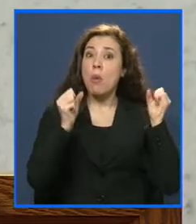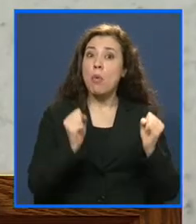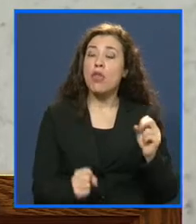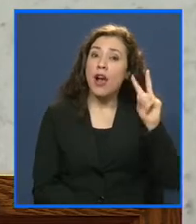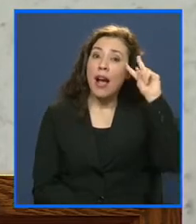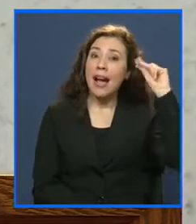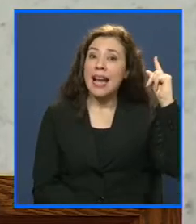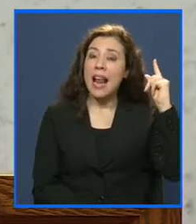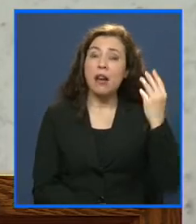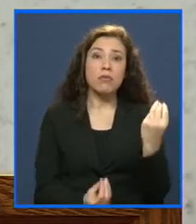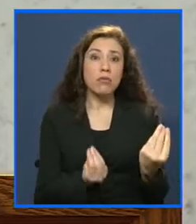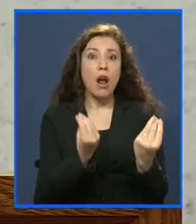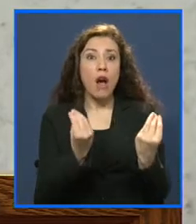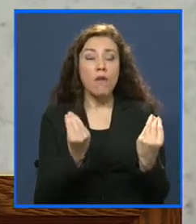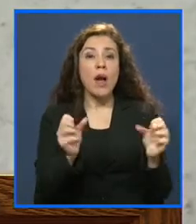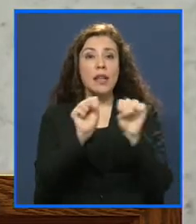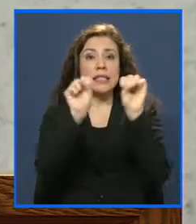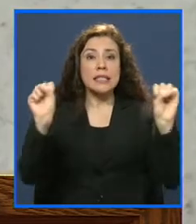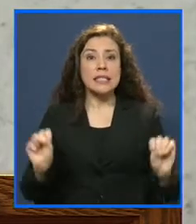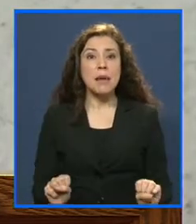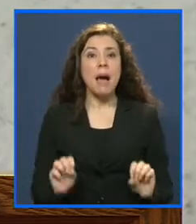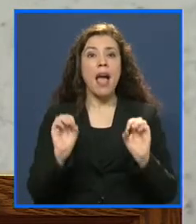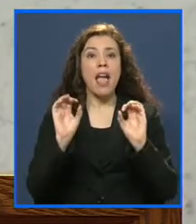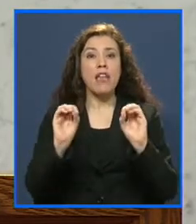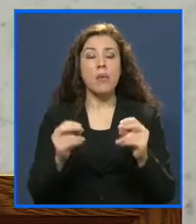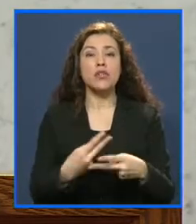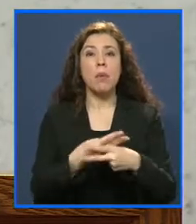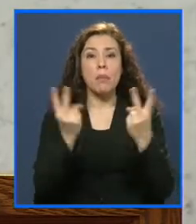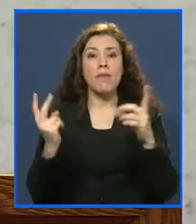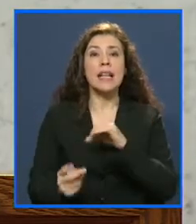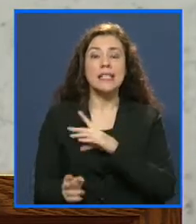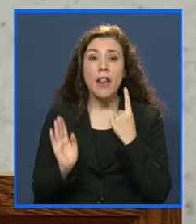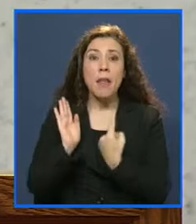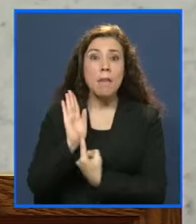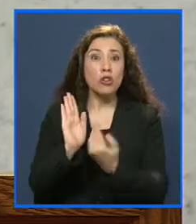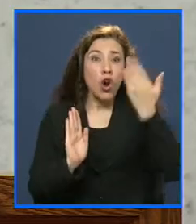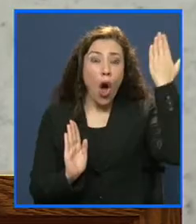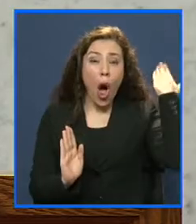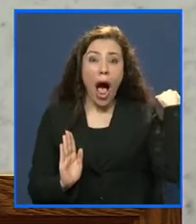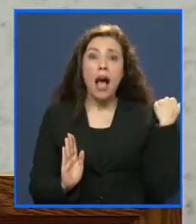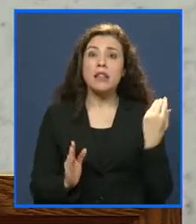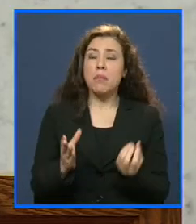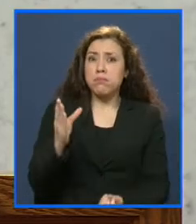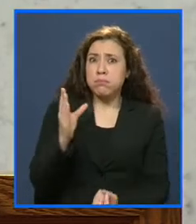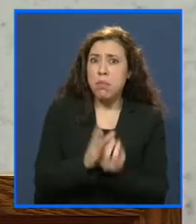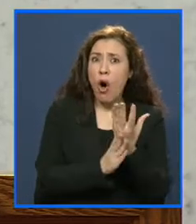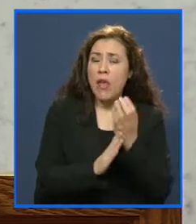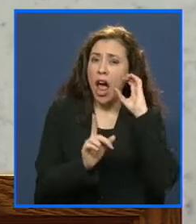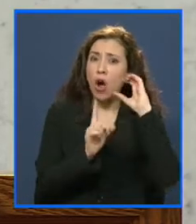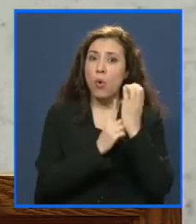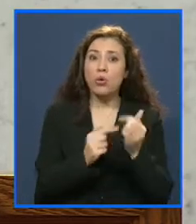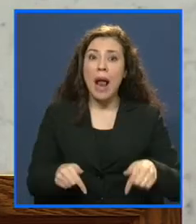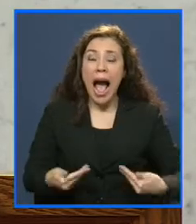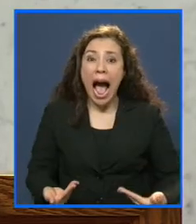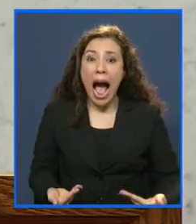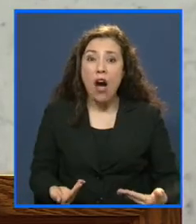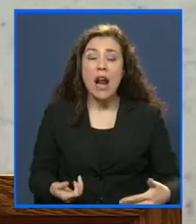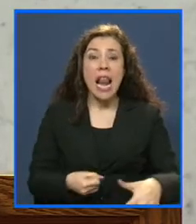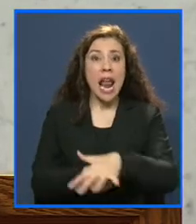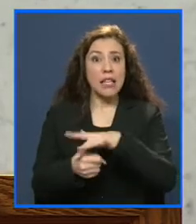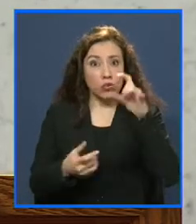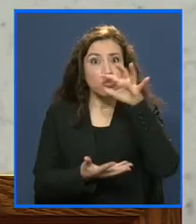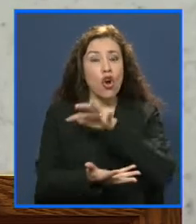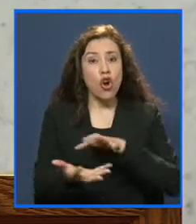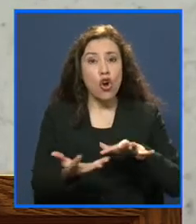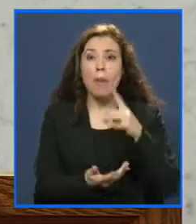un ejemplar sistema de educación pública chile demostró entonces ser una vanguardia cultural hoy el escenario es más complejo